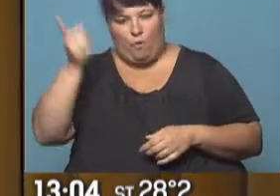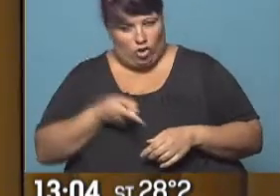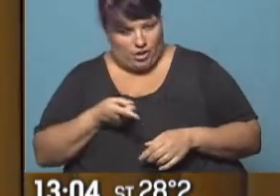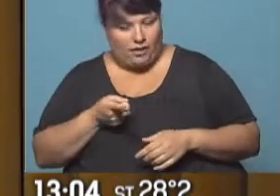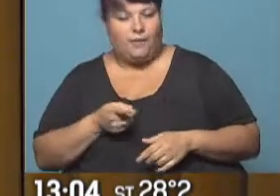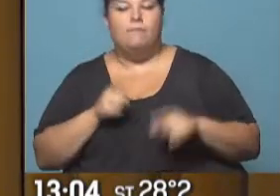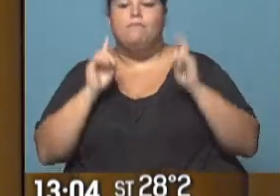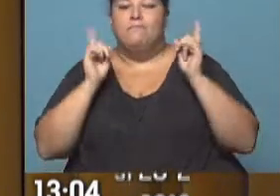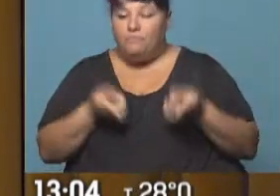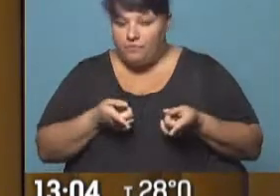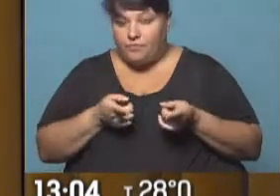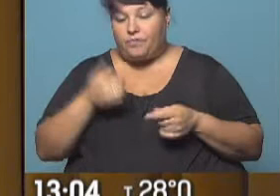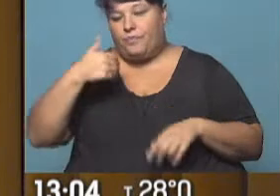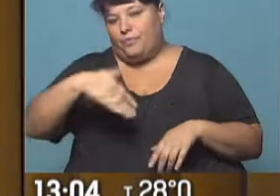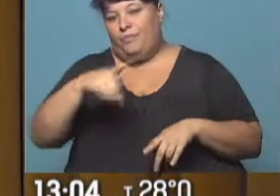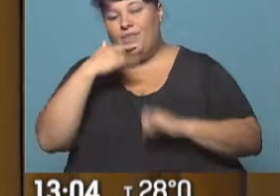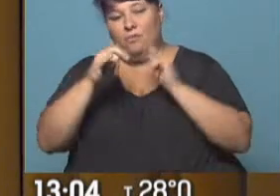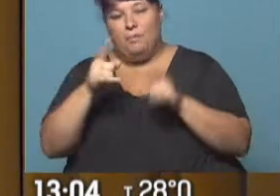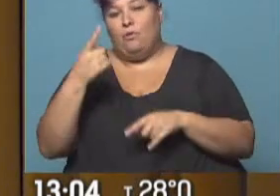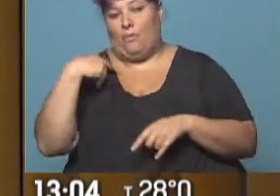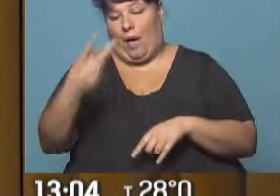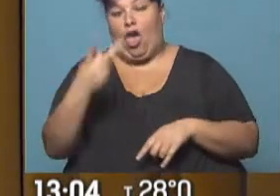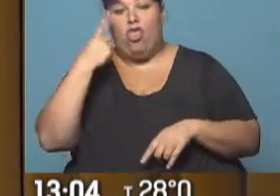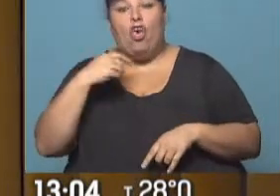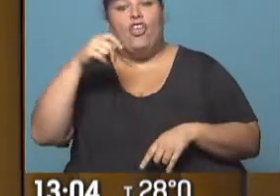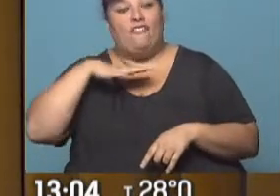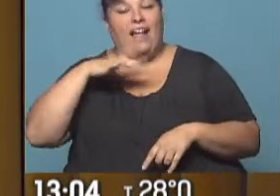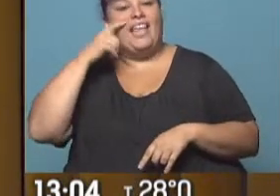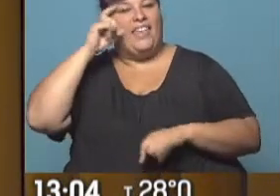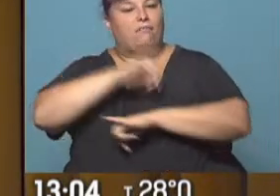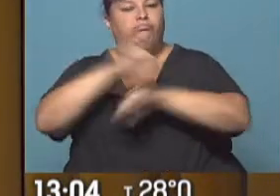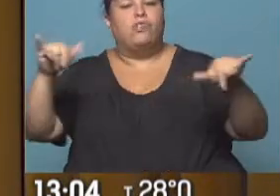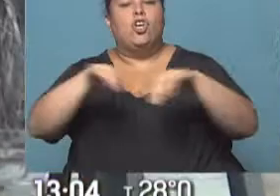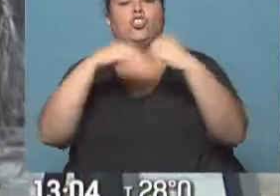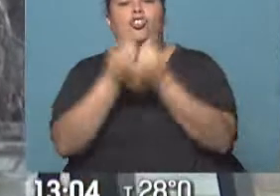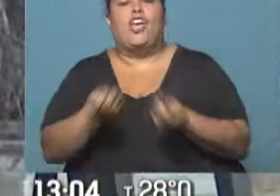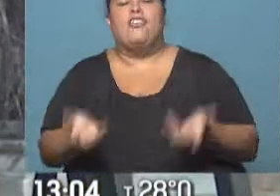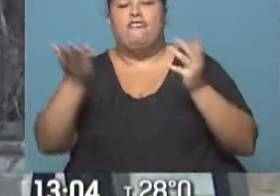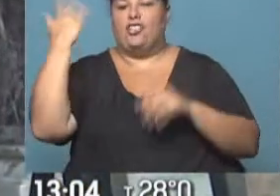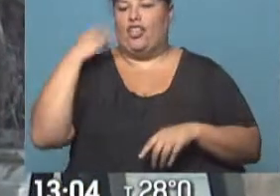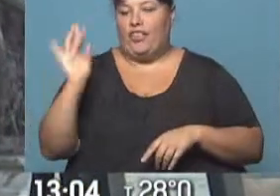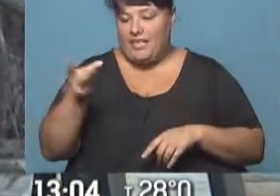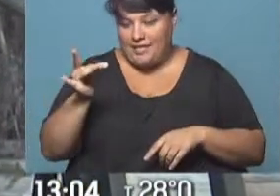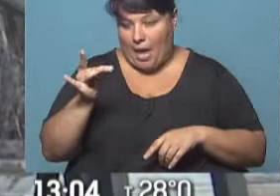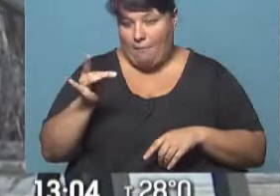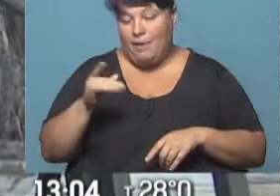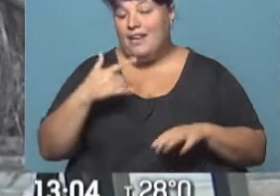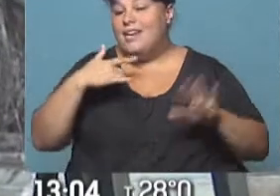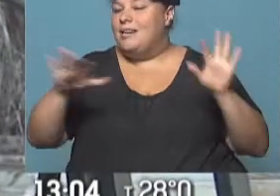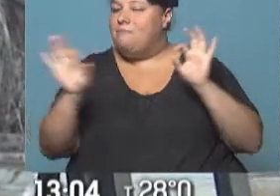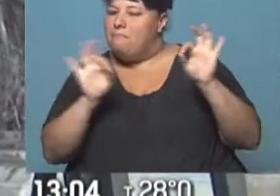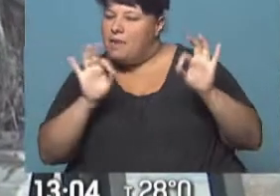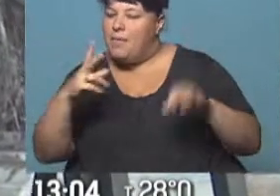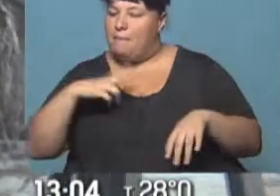28,75%. Además, esto se dará, como les decía, a dos días de que el INDEC publique los datos de inflación de diciembre, que según